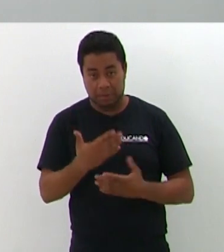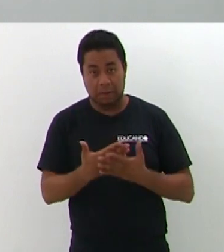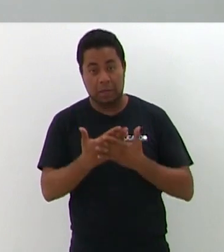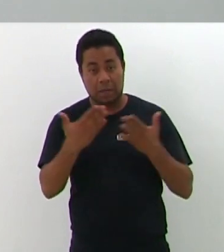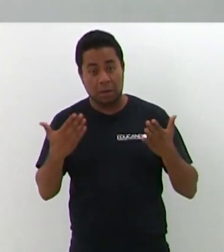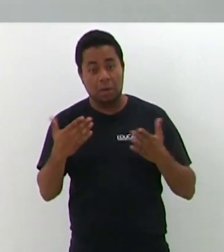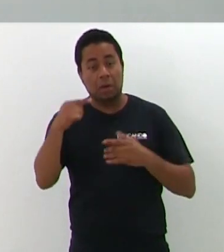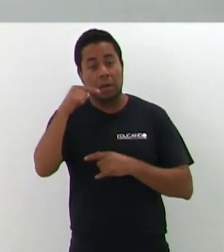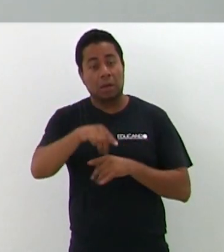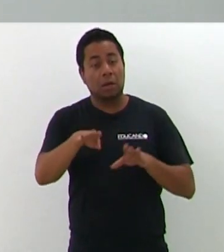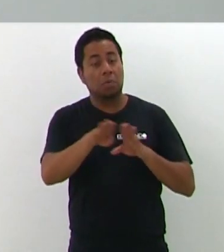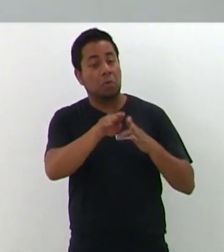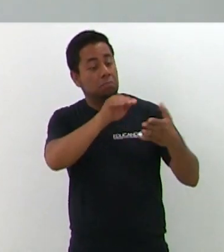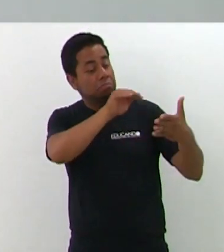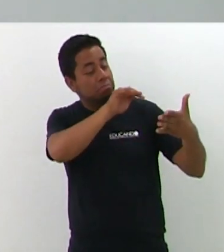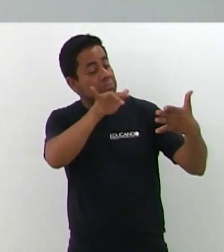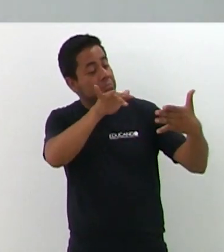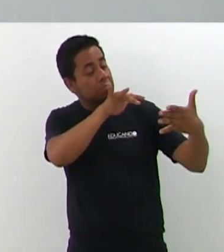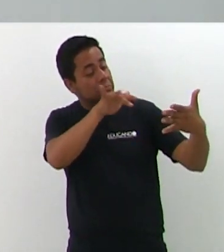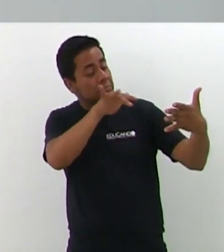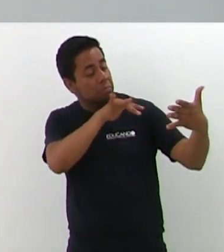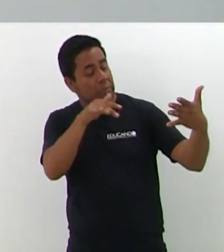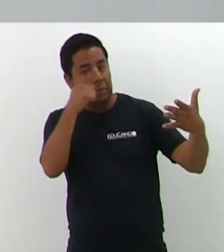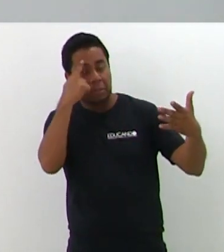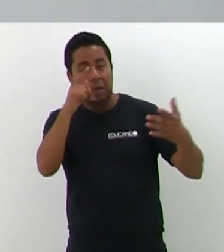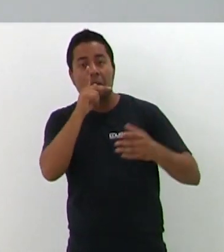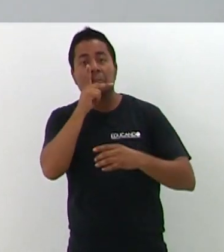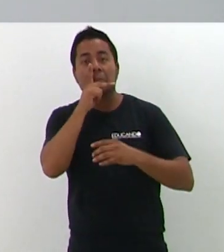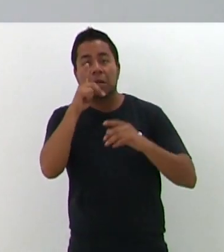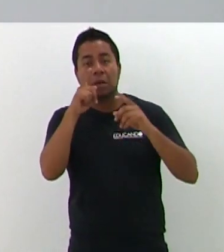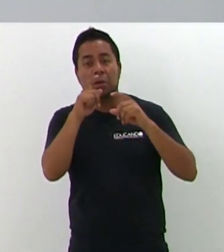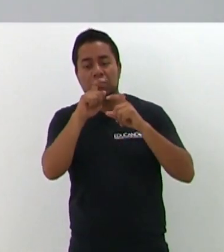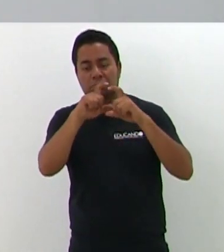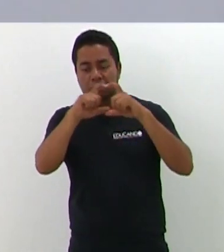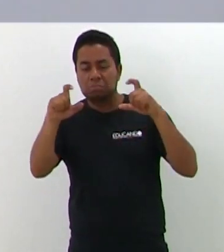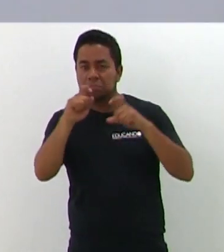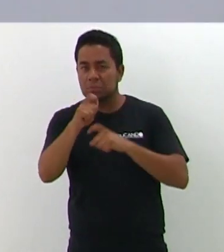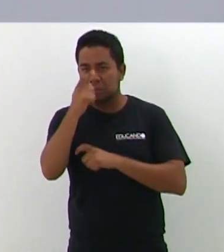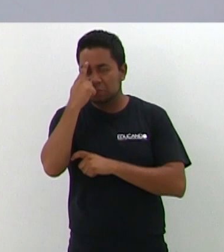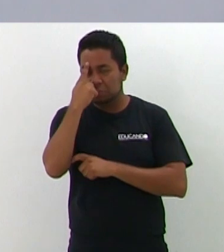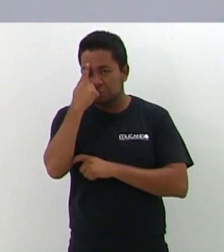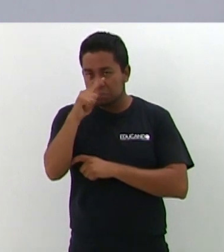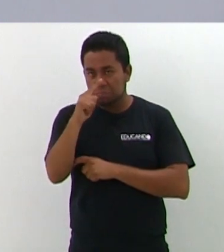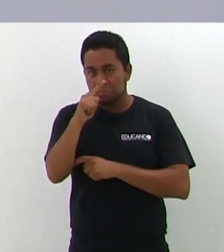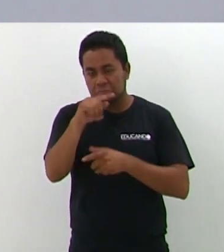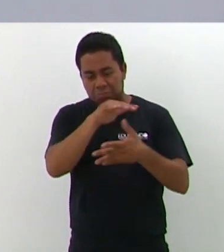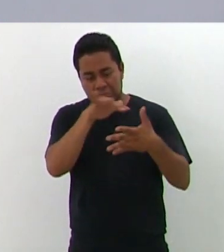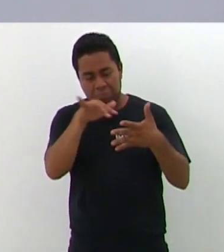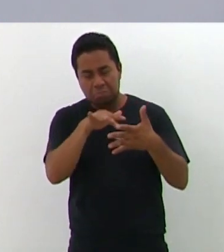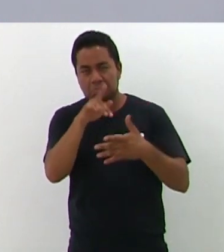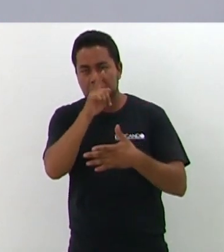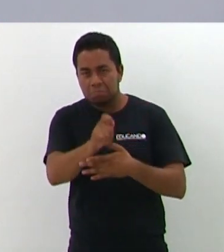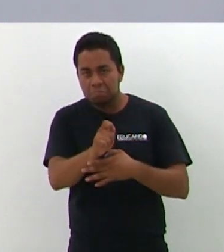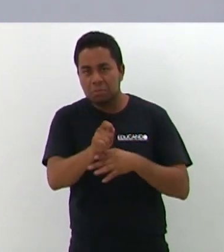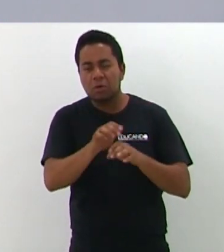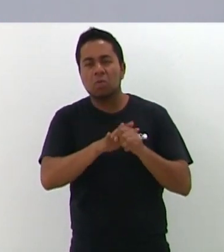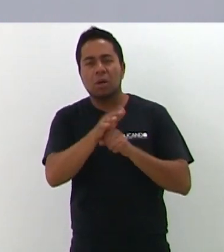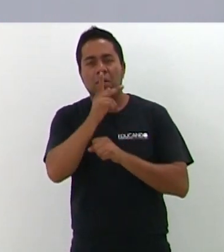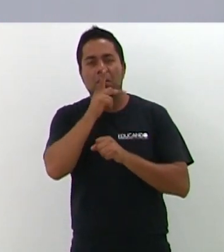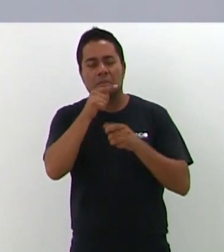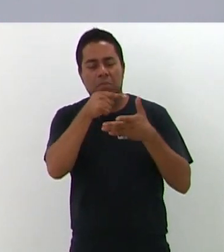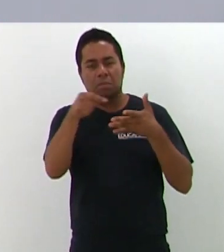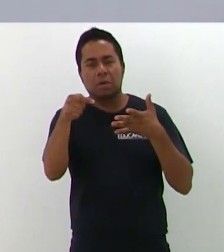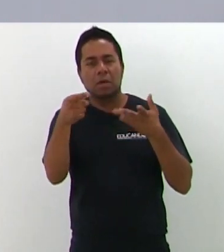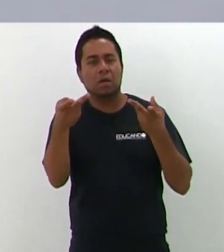Ahora, vamos a dar una lectura a nuestras palabras para reafirmar nuevamente lo que